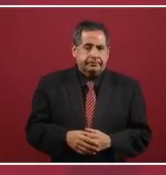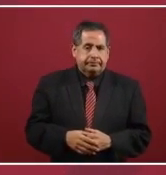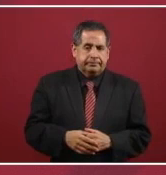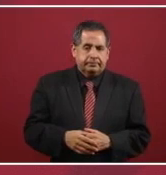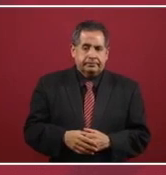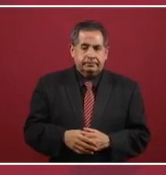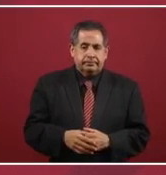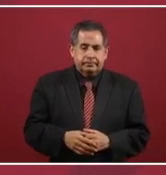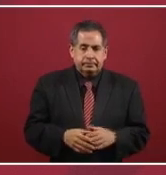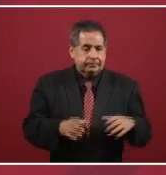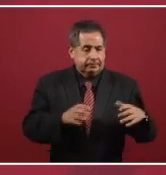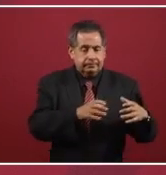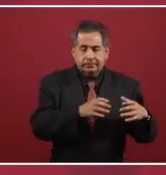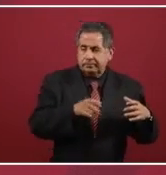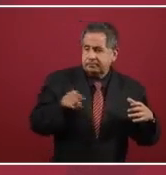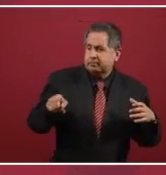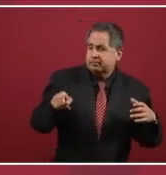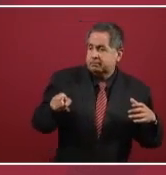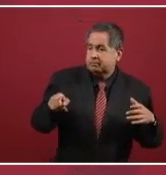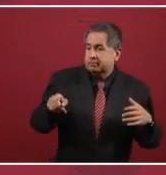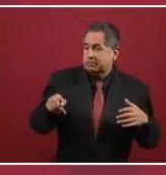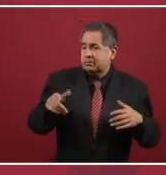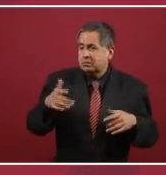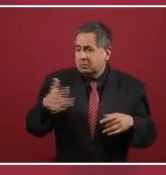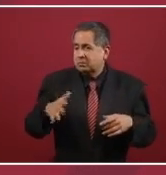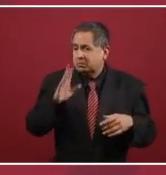los dolores y las desgracias